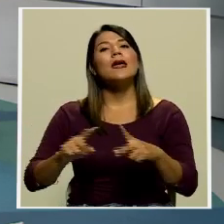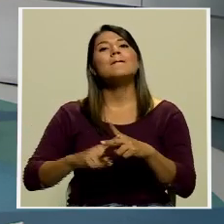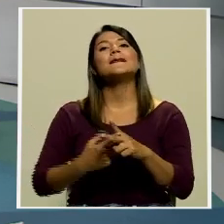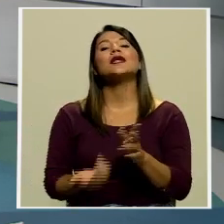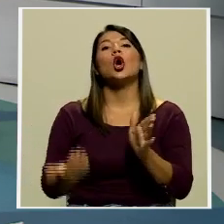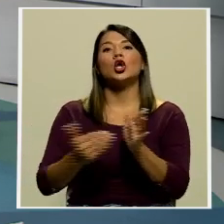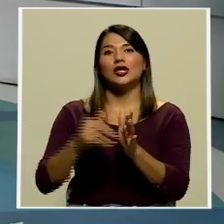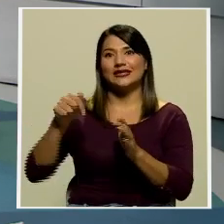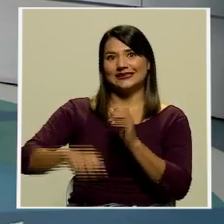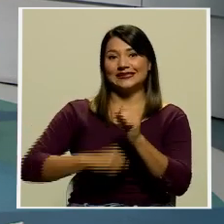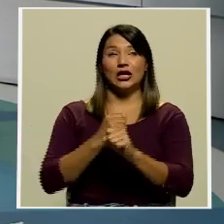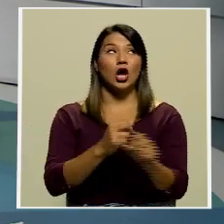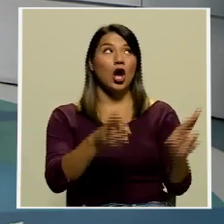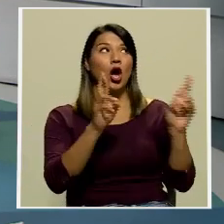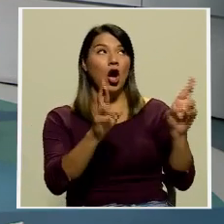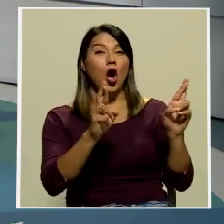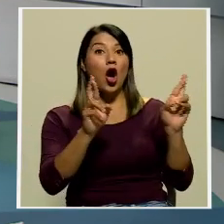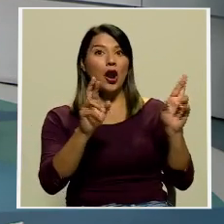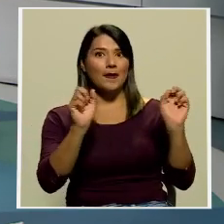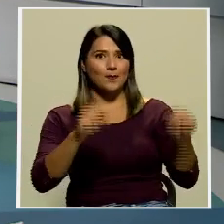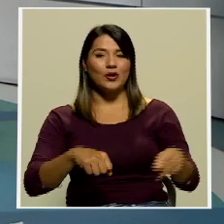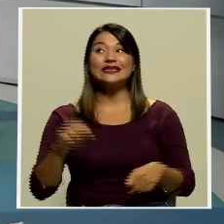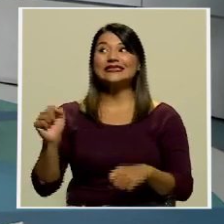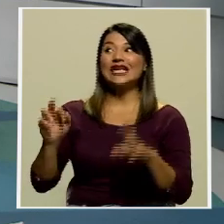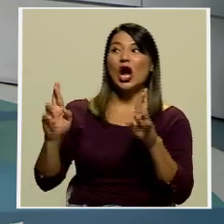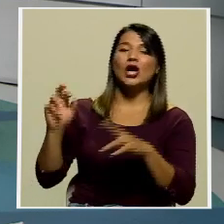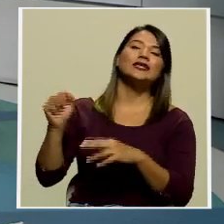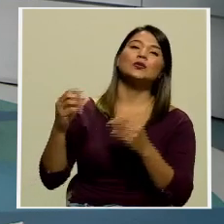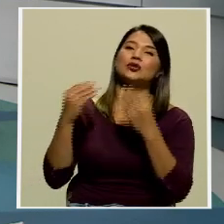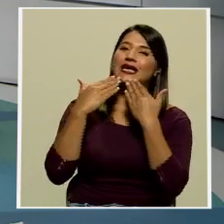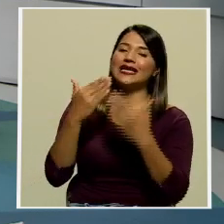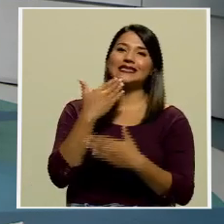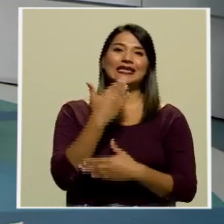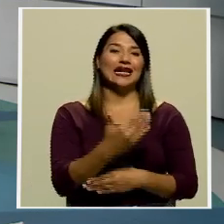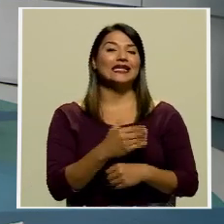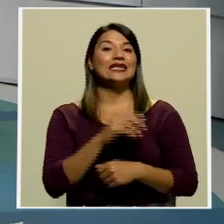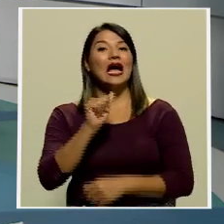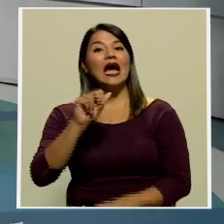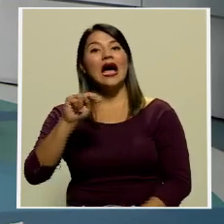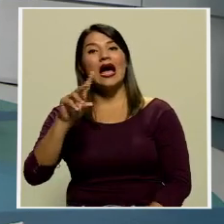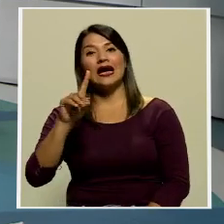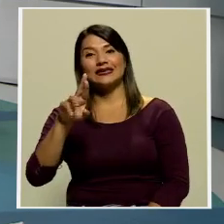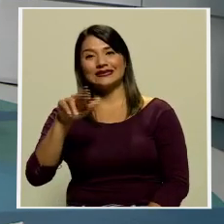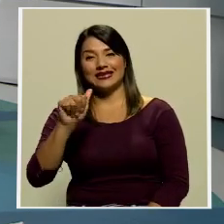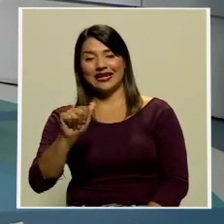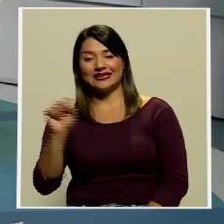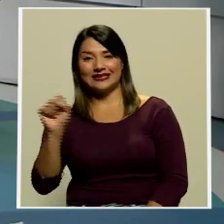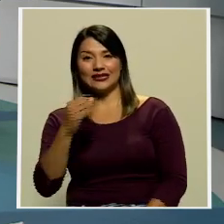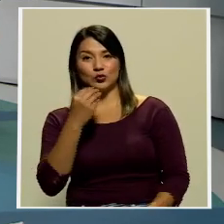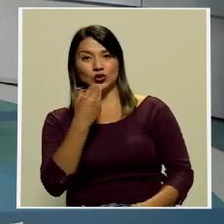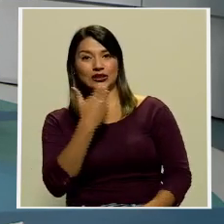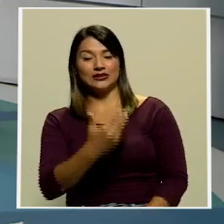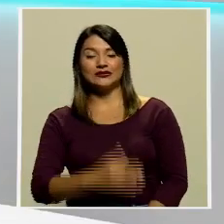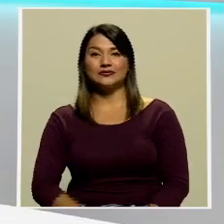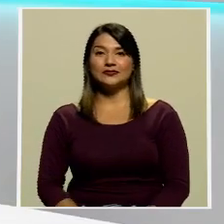a la espera. Cruzamos los dedos por eso, ojalá que se pueda. Ojalá que sí. Muchas gracias, don Ernesto. Gracias. Andrea Salazar, muchas gracias.